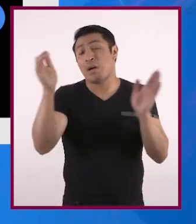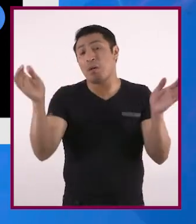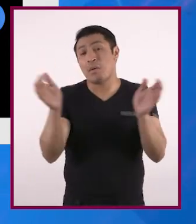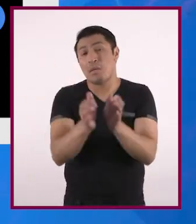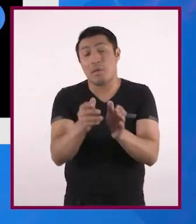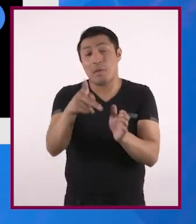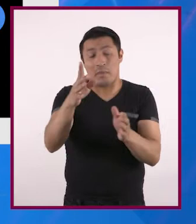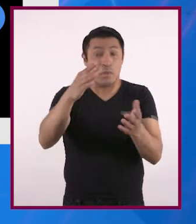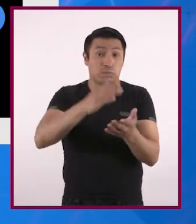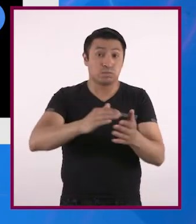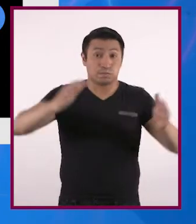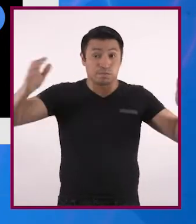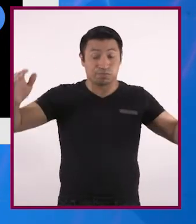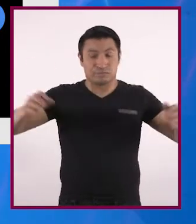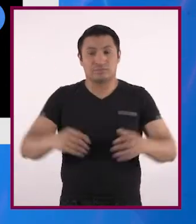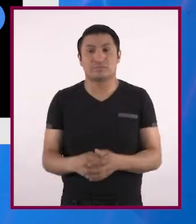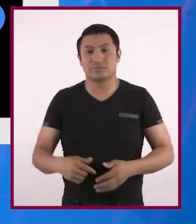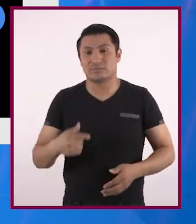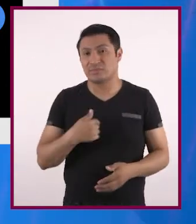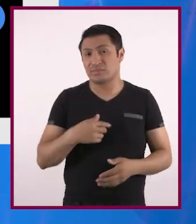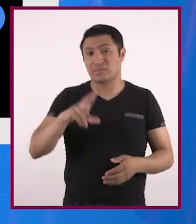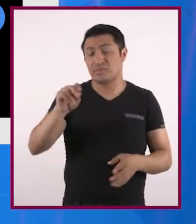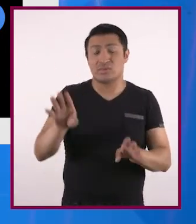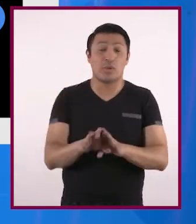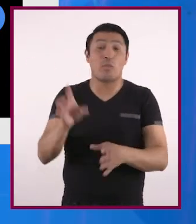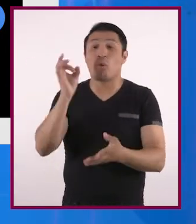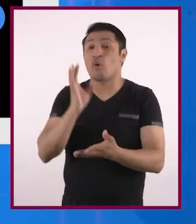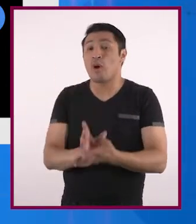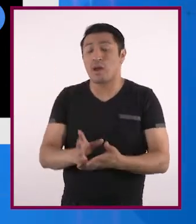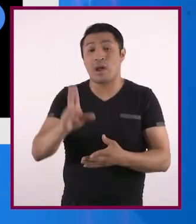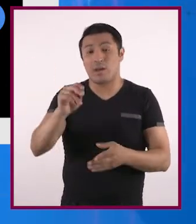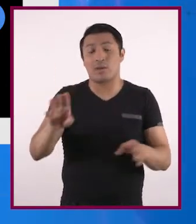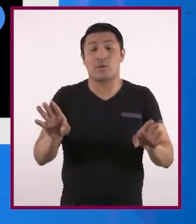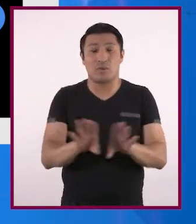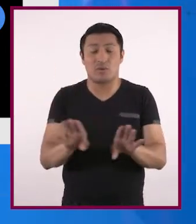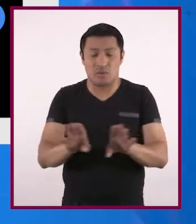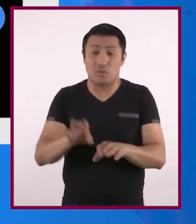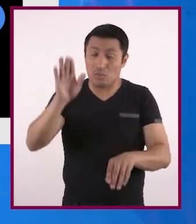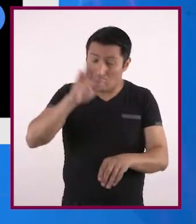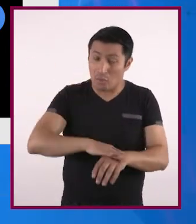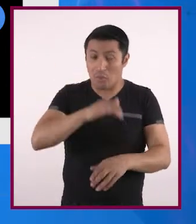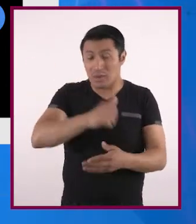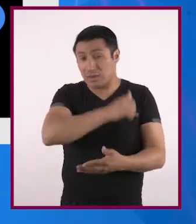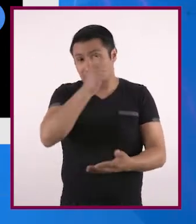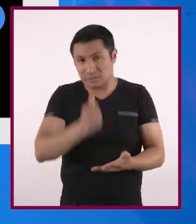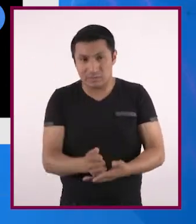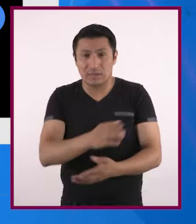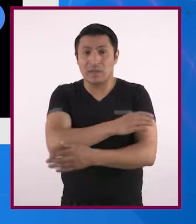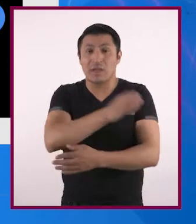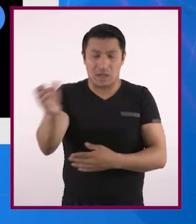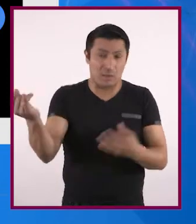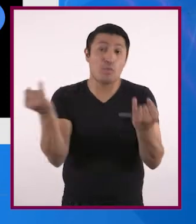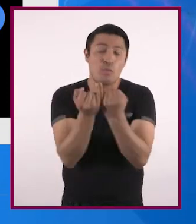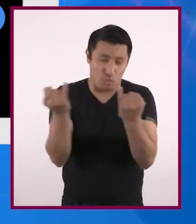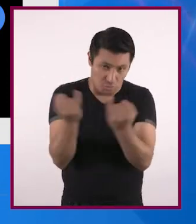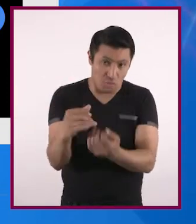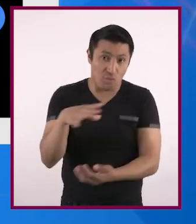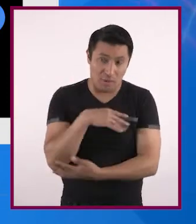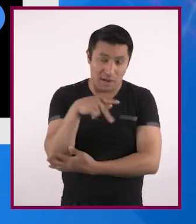menor. Yo diría que no es exclusivamente, sino preferentemente urbano, digamos. No es que no lo hay en zonas rurales, pero sí